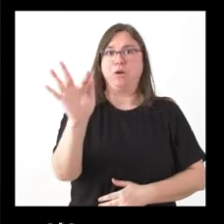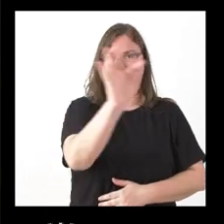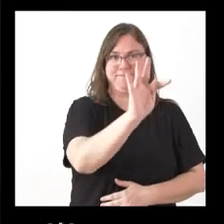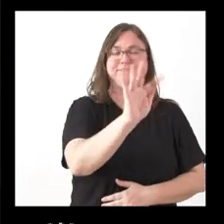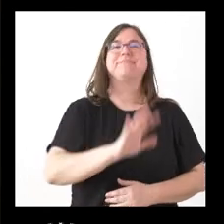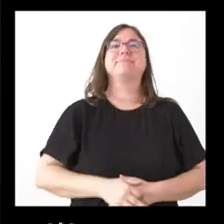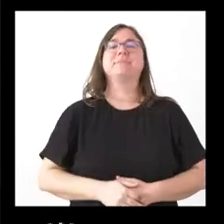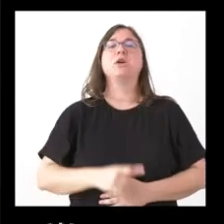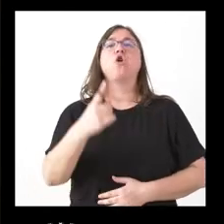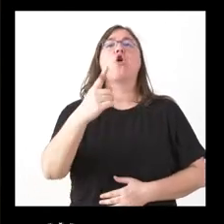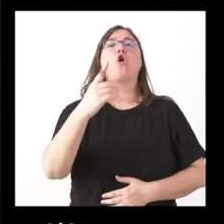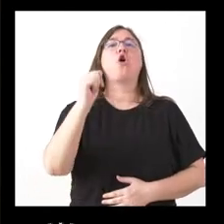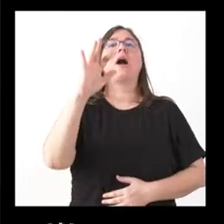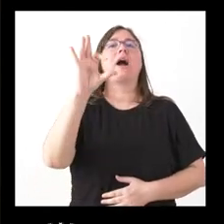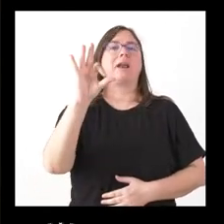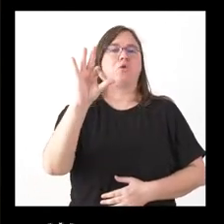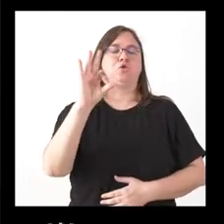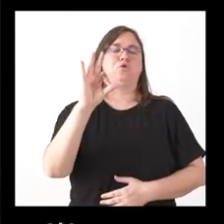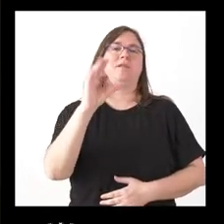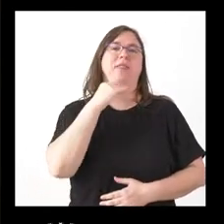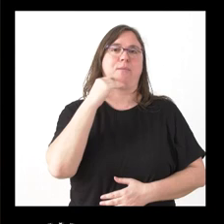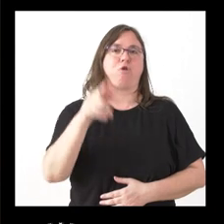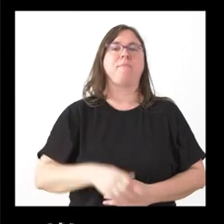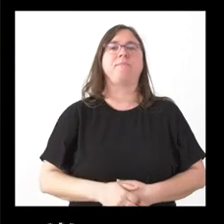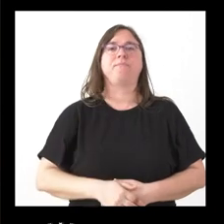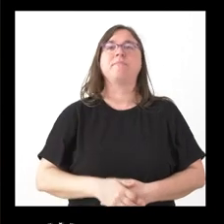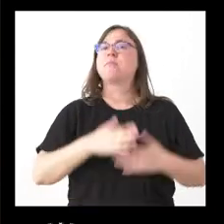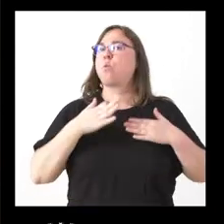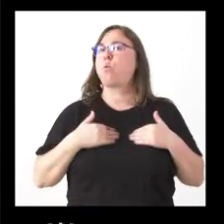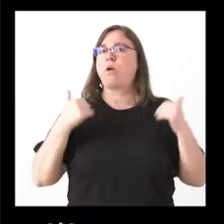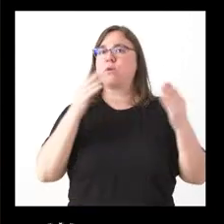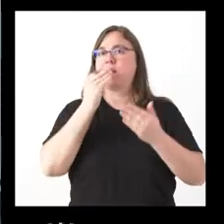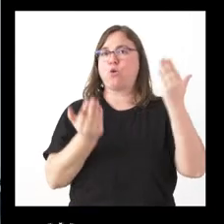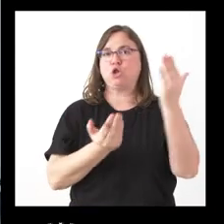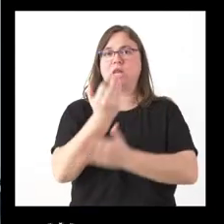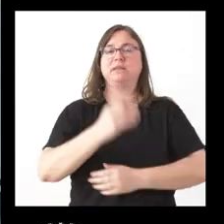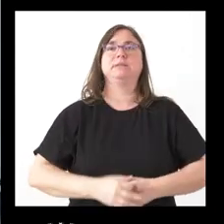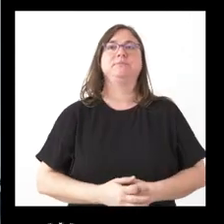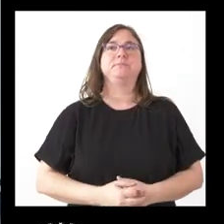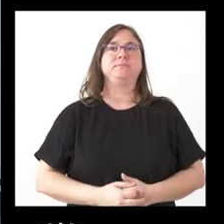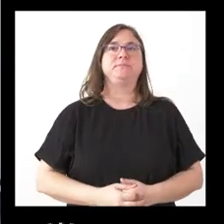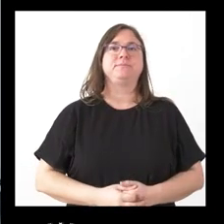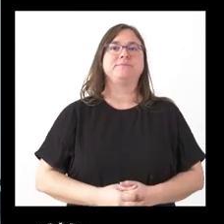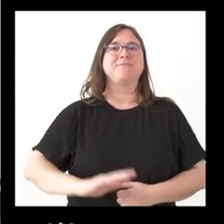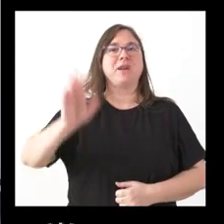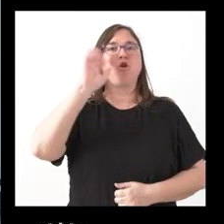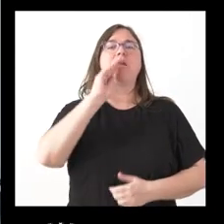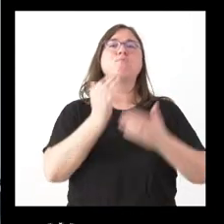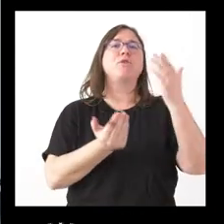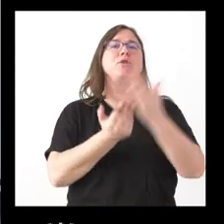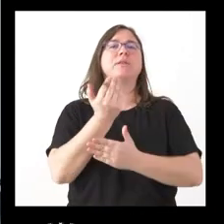damos paso así con Carlos Gil de la opinión Carlos cuando quieras adelante Buenos días Hola buenos días